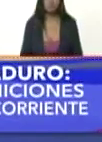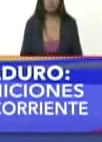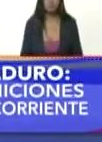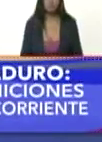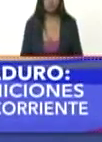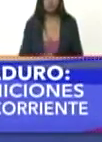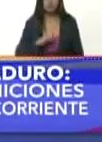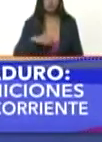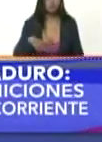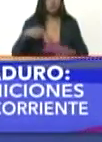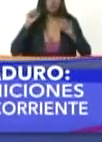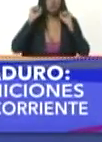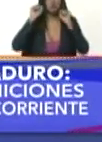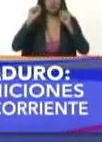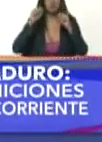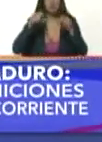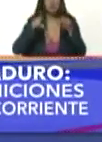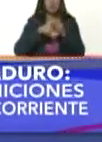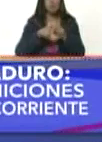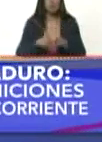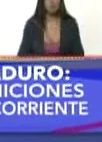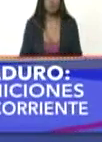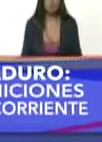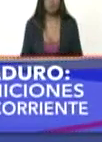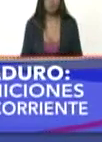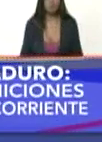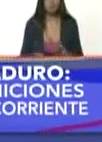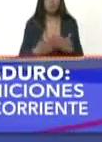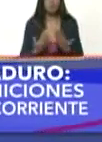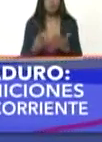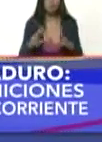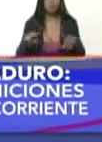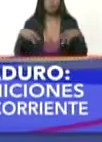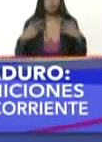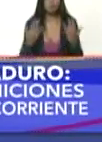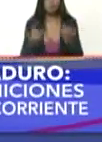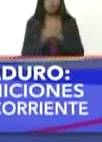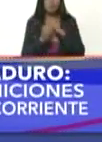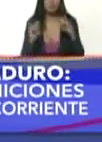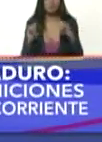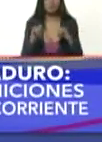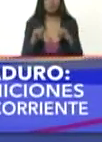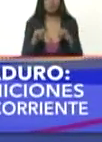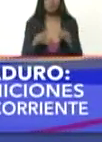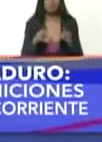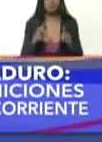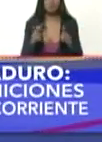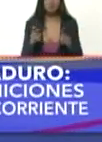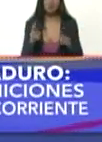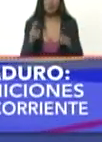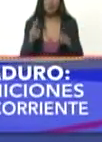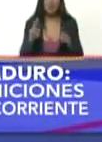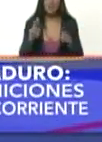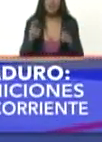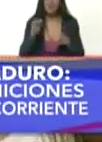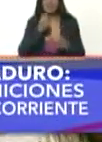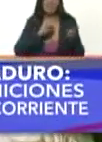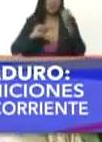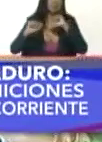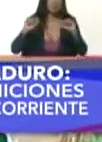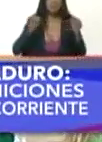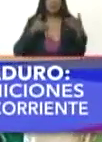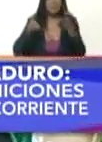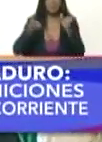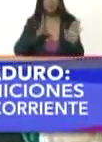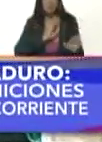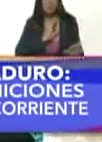Hemos logrado en esta etapa de nueva independencia, de nueva rebeldía, de camino propio